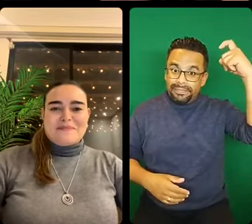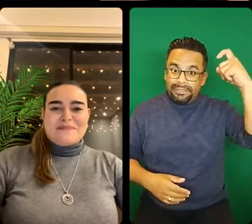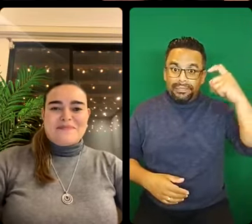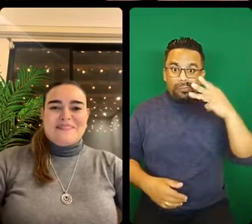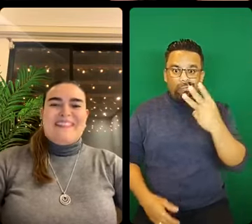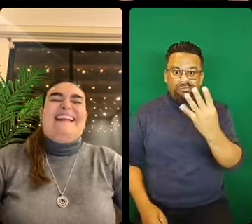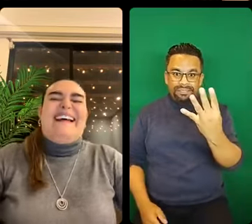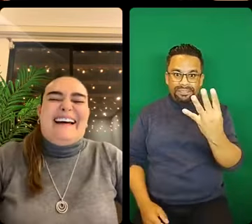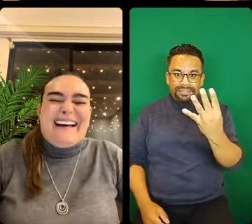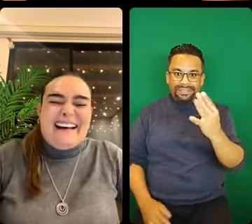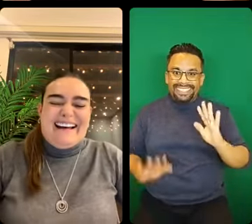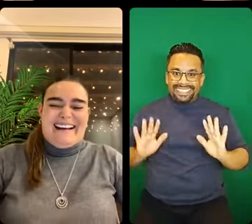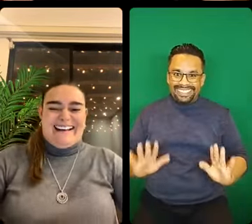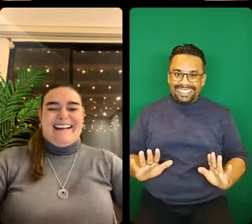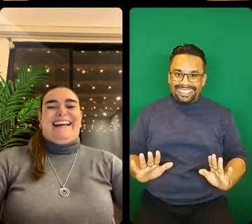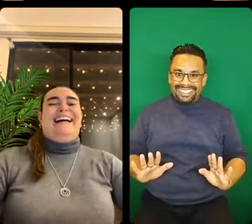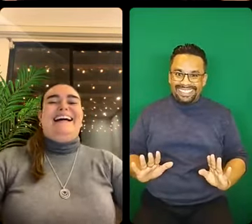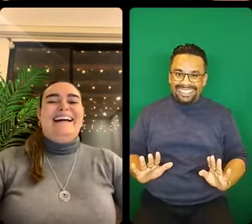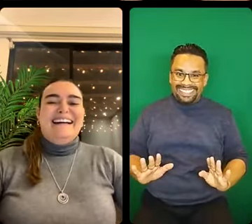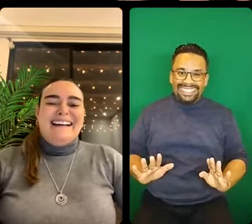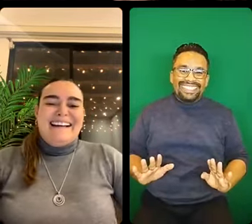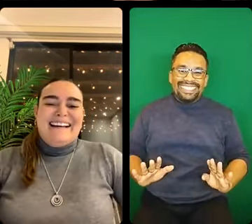34.